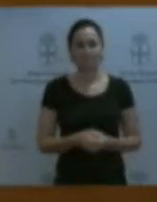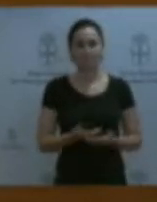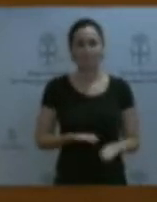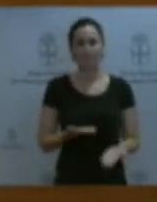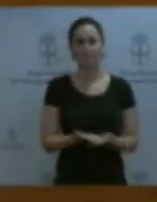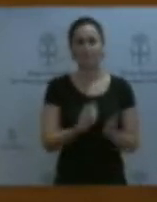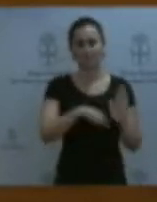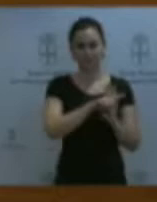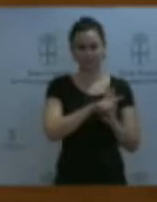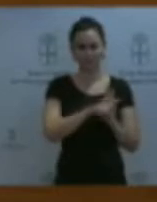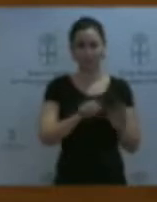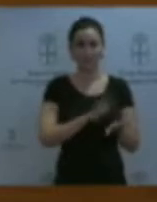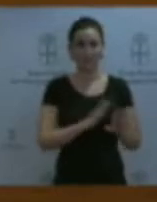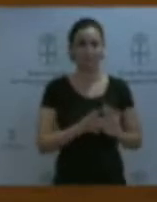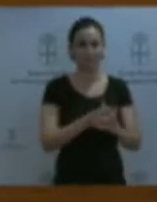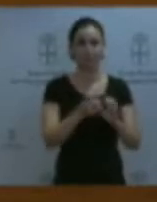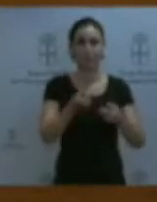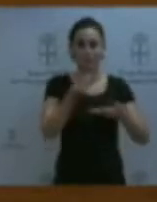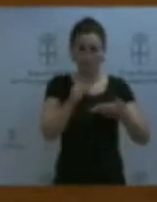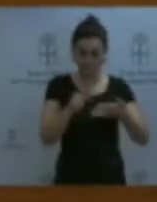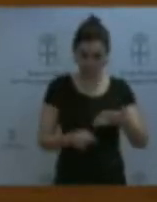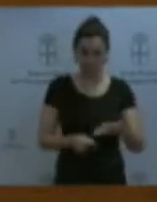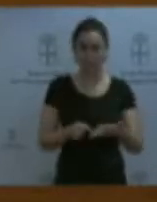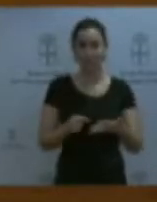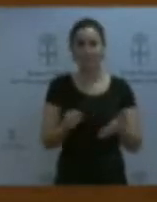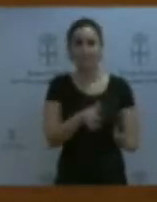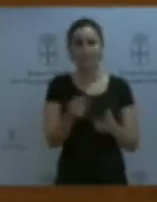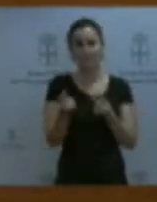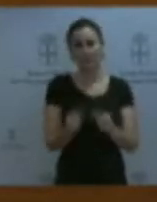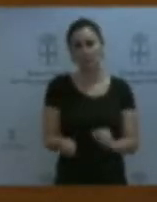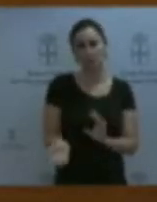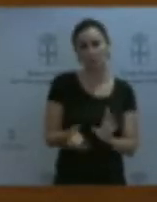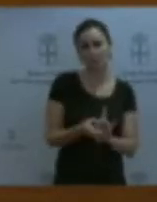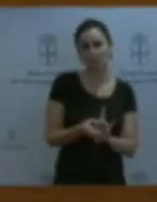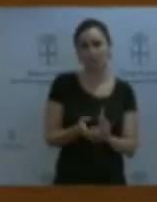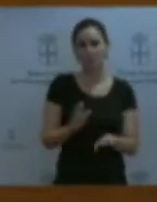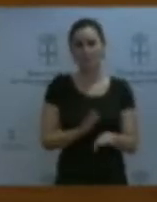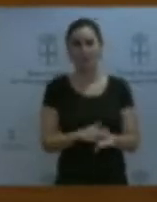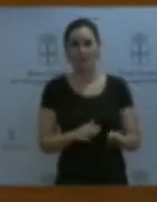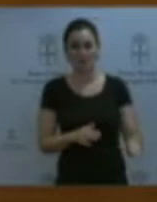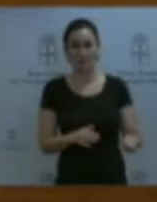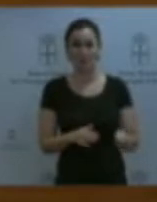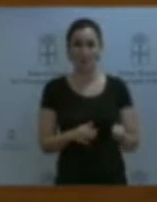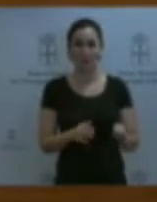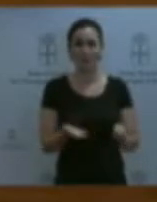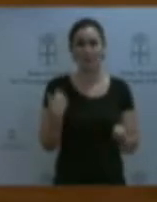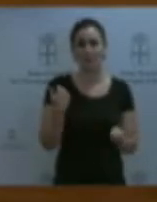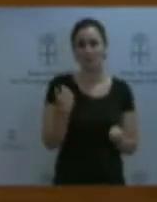la adecuación de un presupuesto para reponer todo lo que tiene mal ahora mismo el parque a nivel de